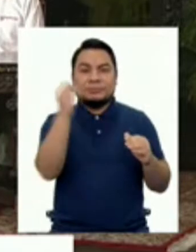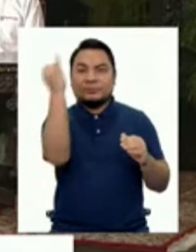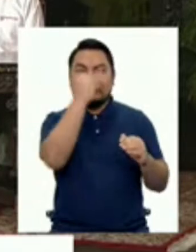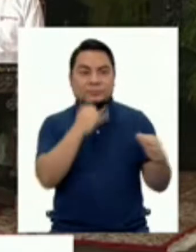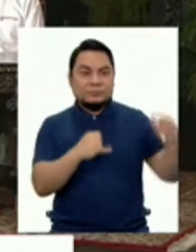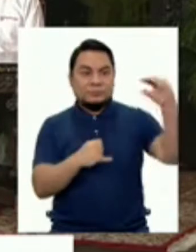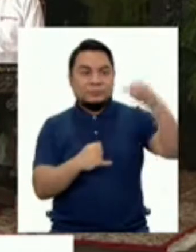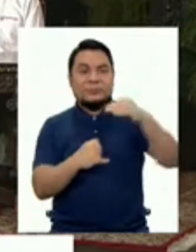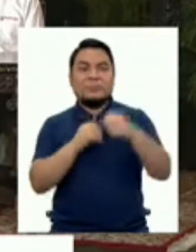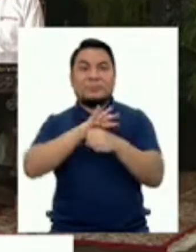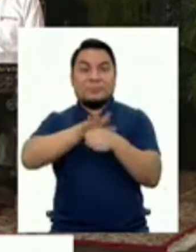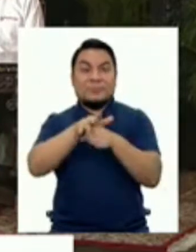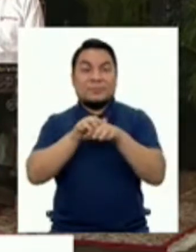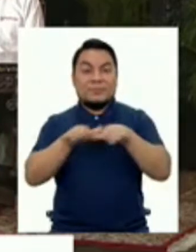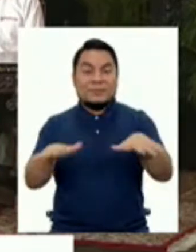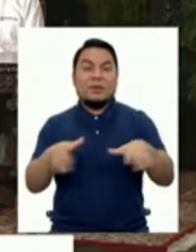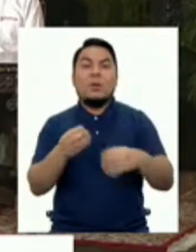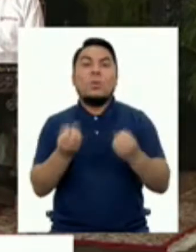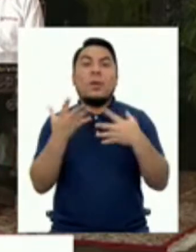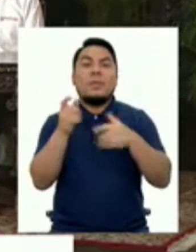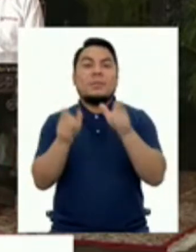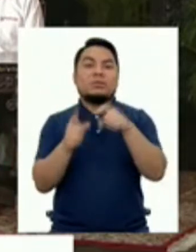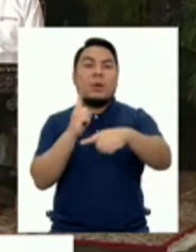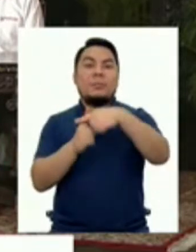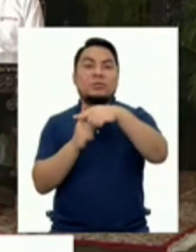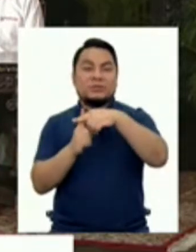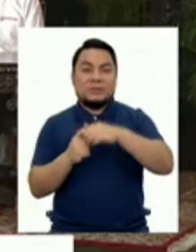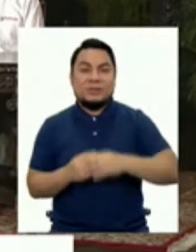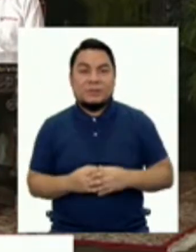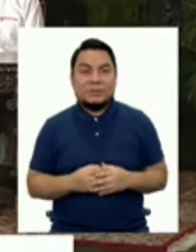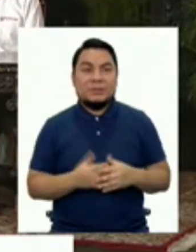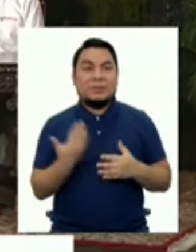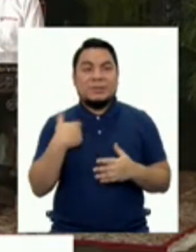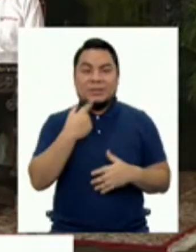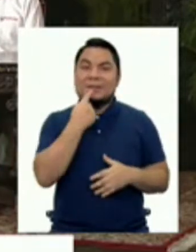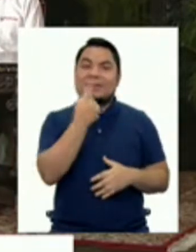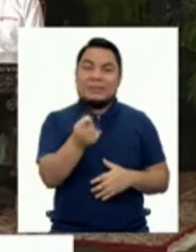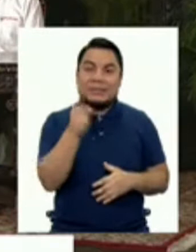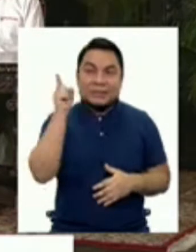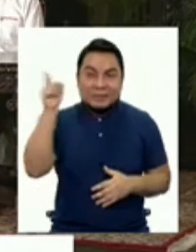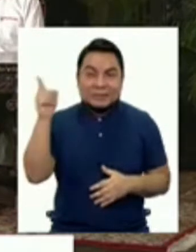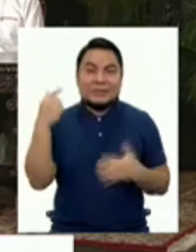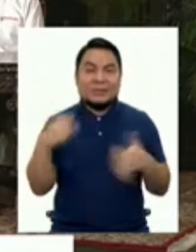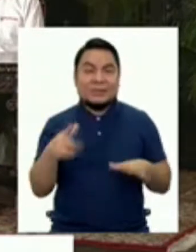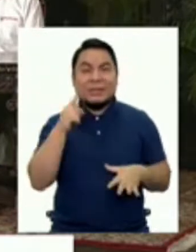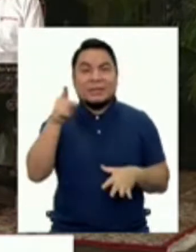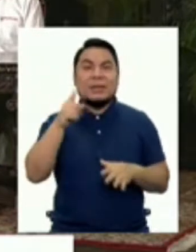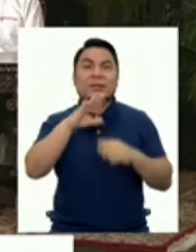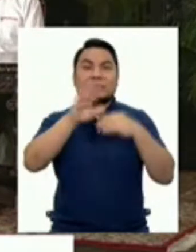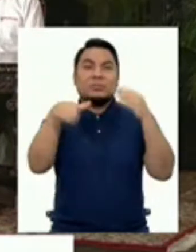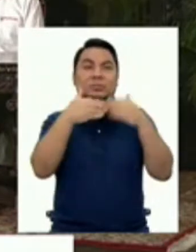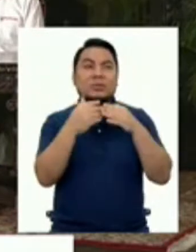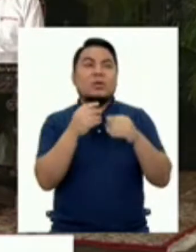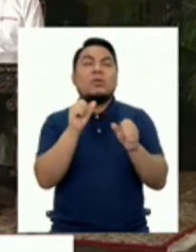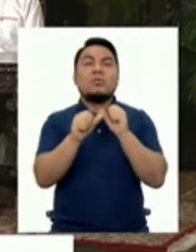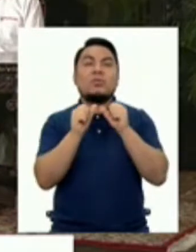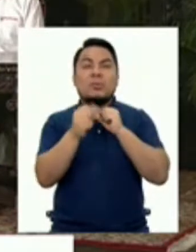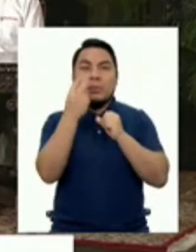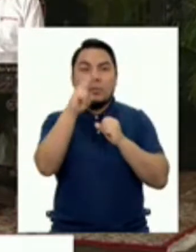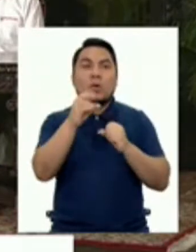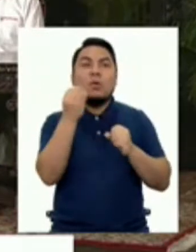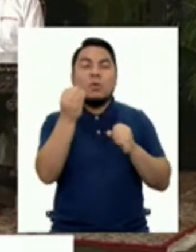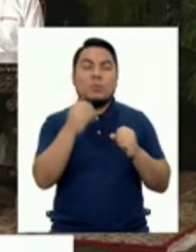la evolución del total de positivos. Como le decíamos, ahí está redondeada la cifra, pero